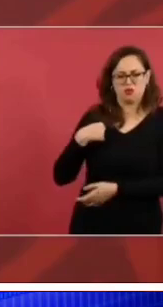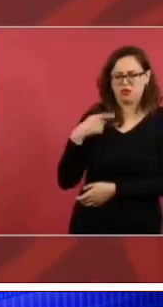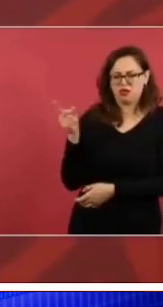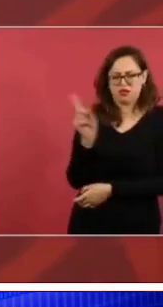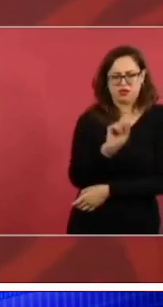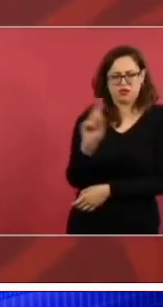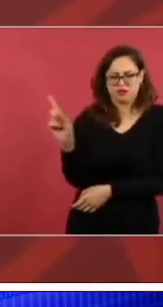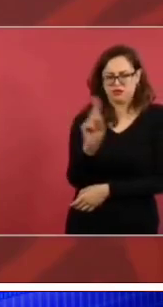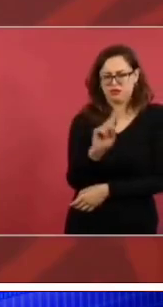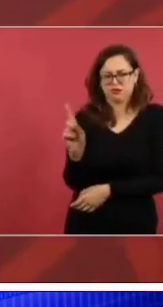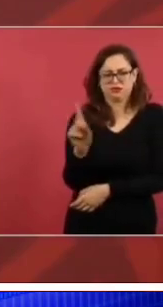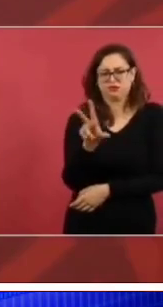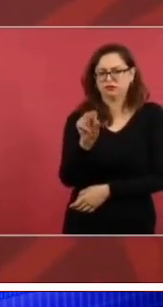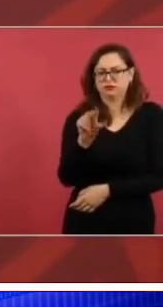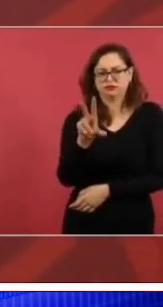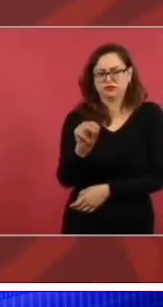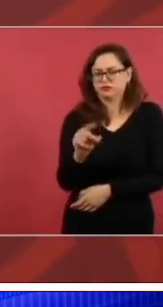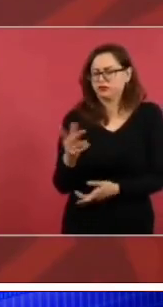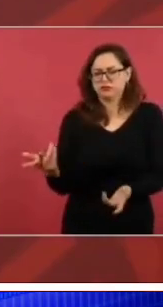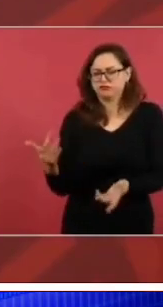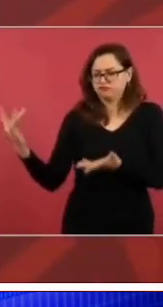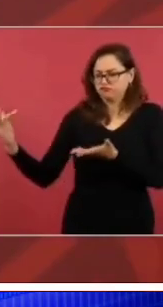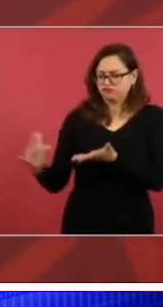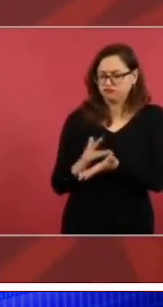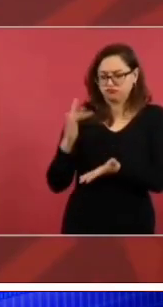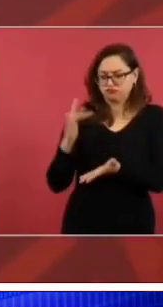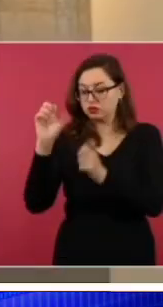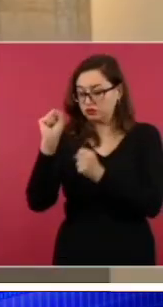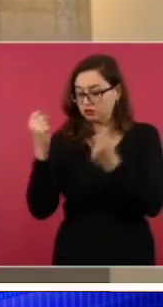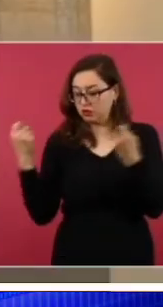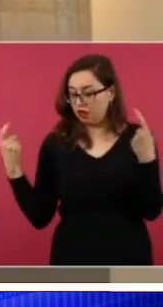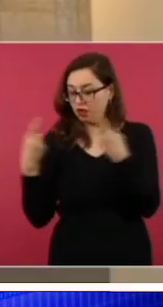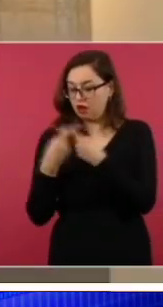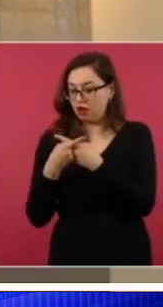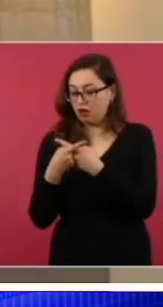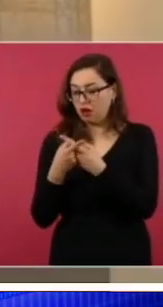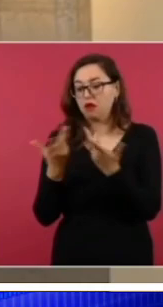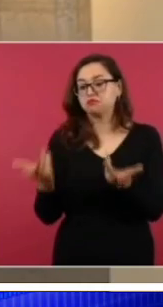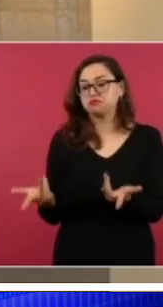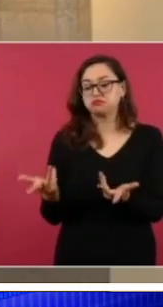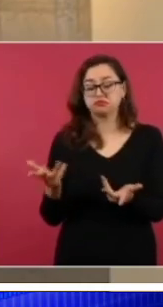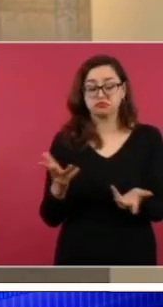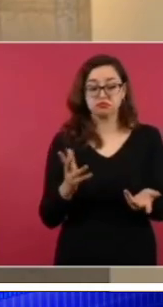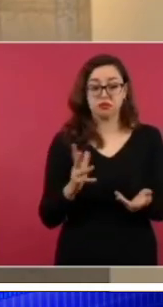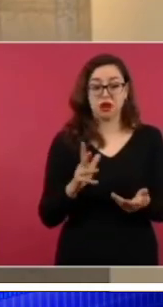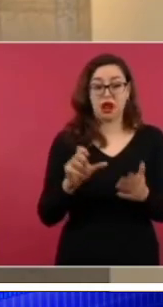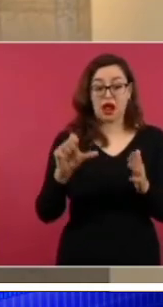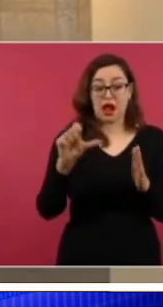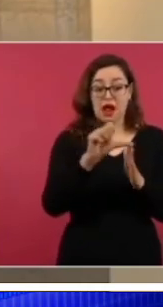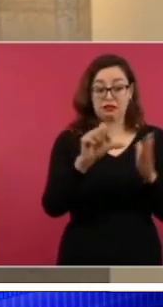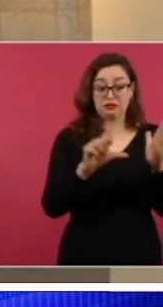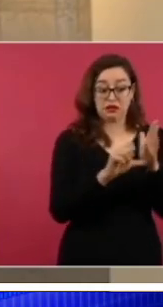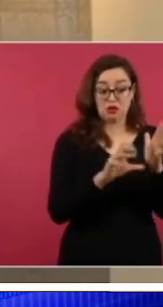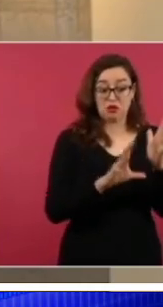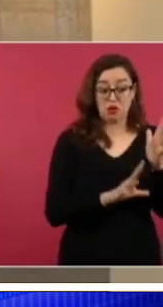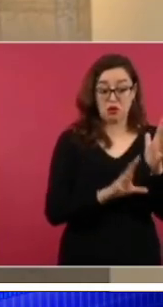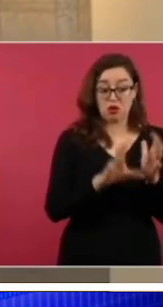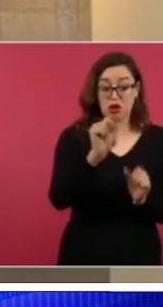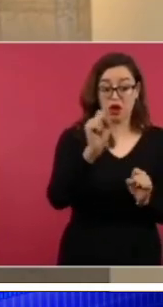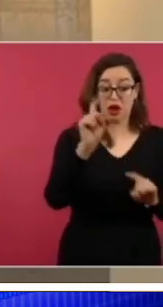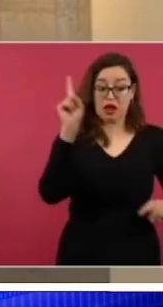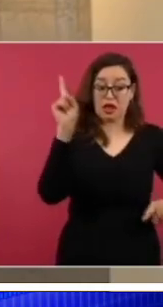monreal sintió candela sintió también que estaba perdiendo el poder y movió todos sus hilos para conservarlos y eso lo dio a conocer